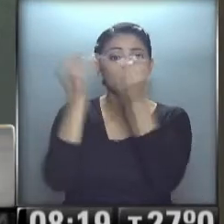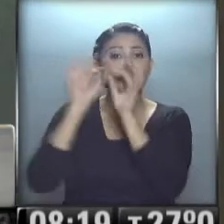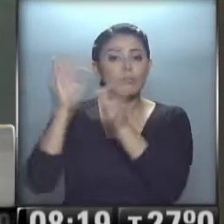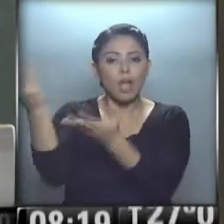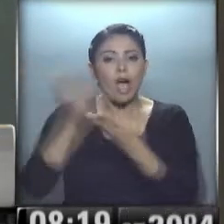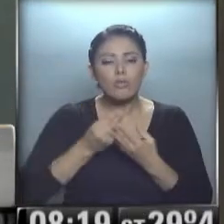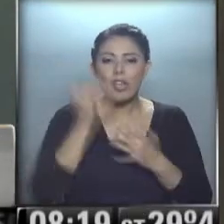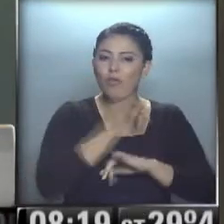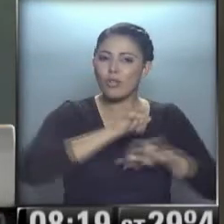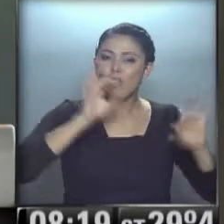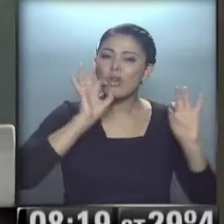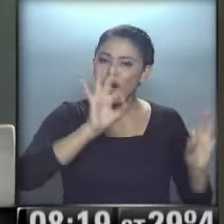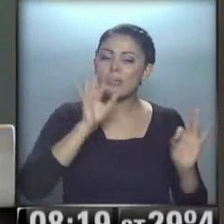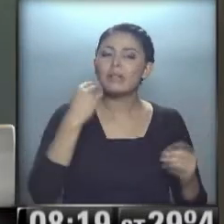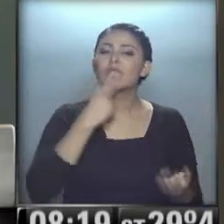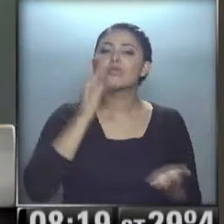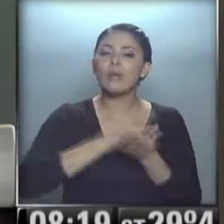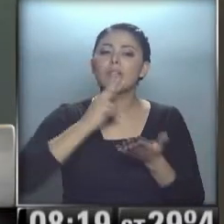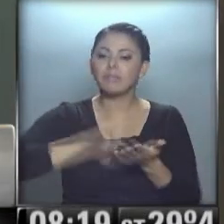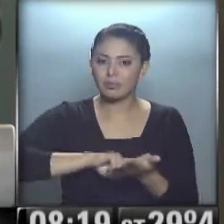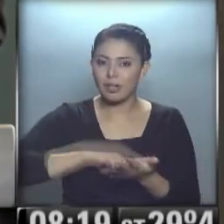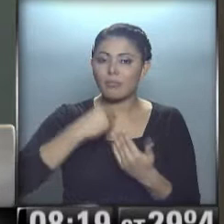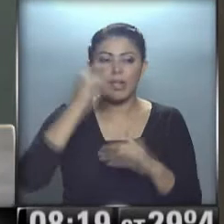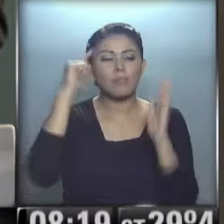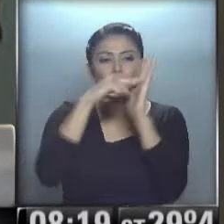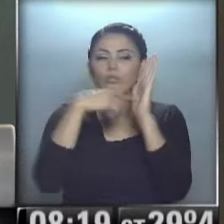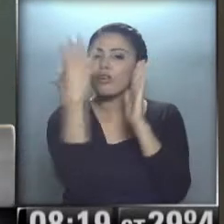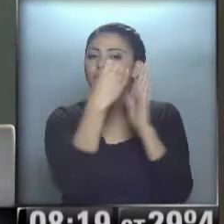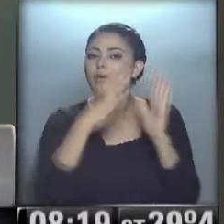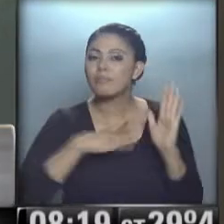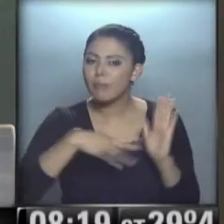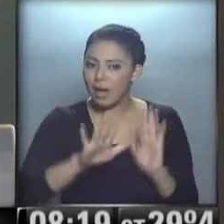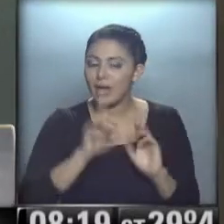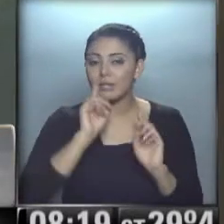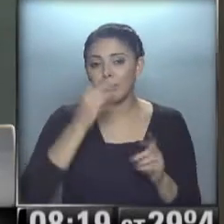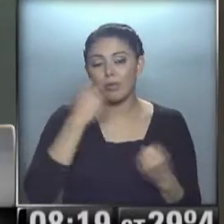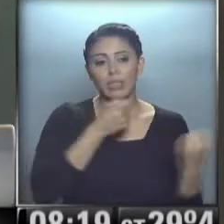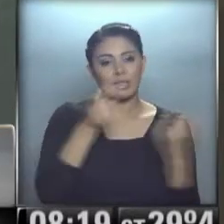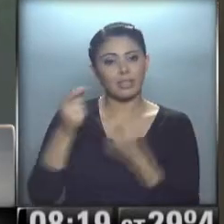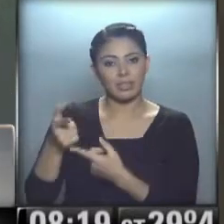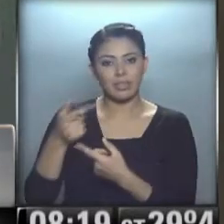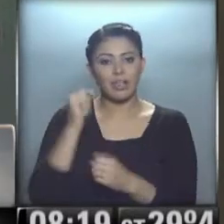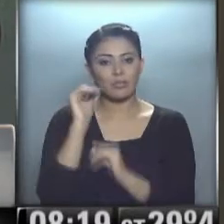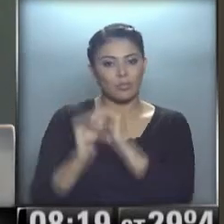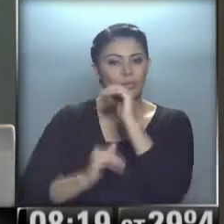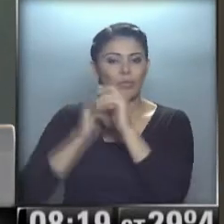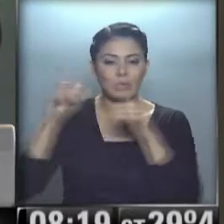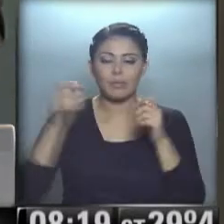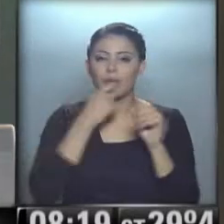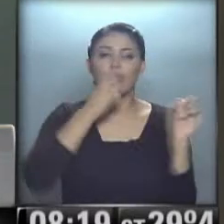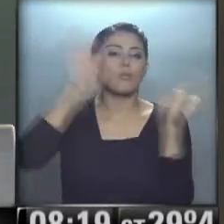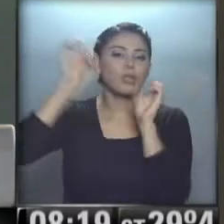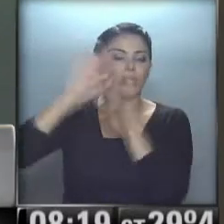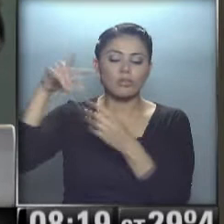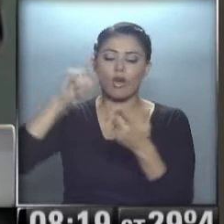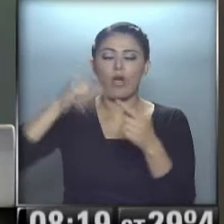buen sistema de información y gestión financiera para la fijación de metas y en virtud de ella generar las condiciones para el incremento desde exportaciones,